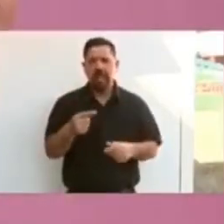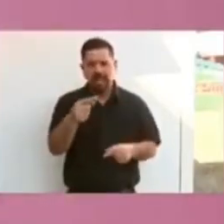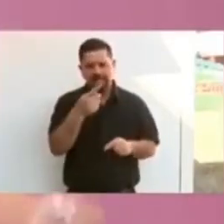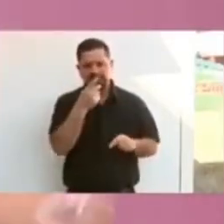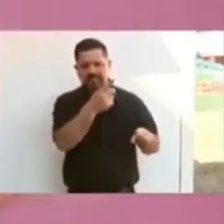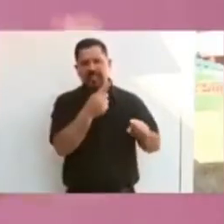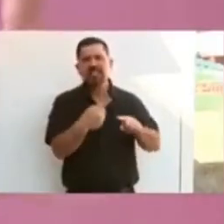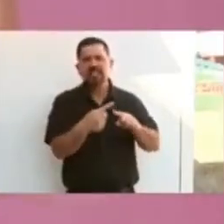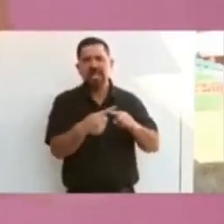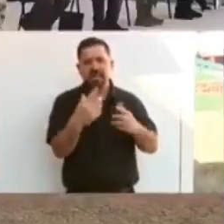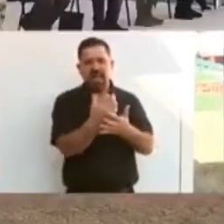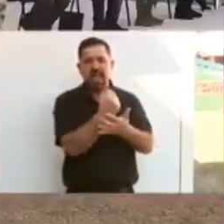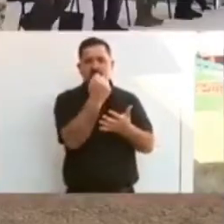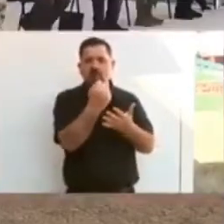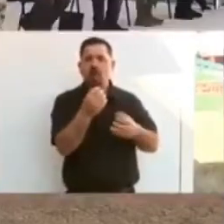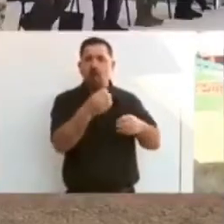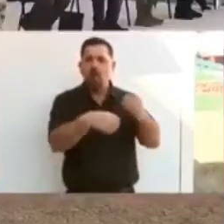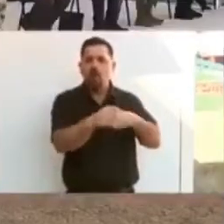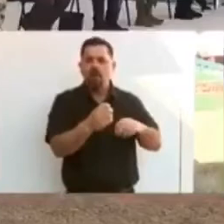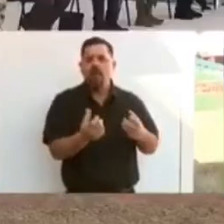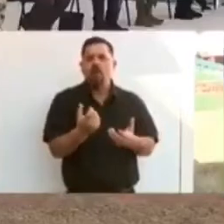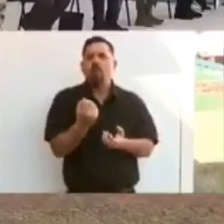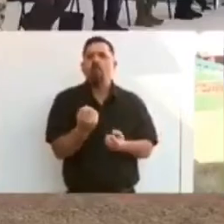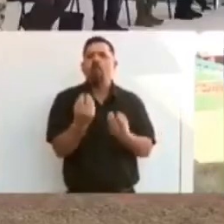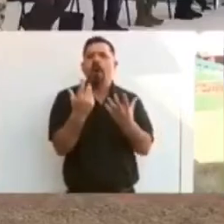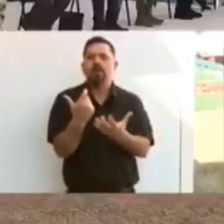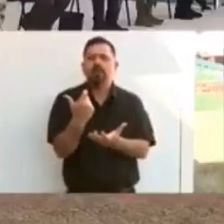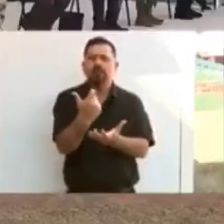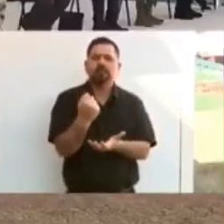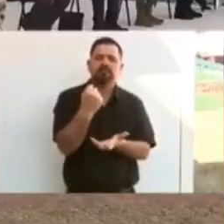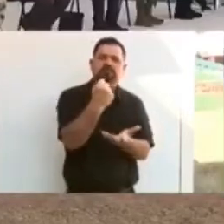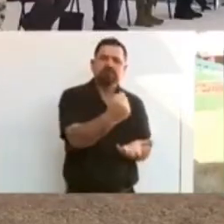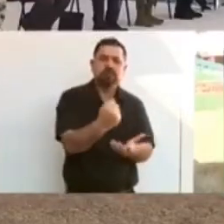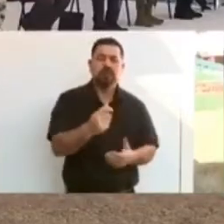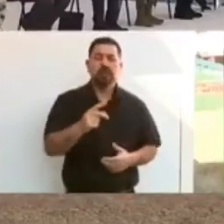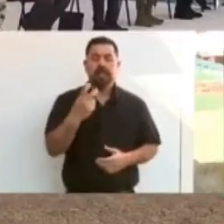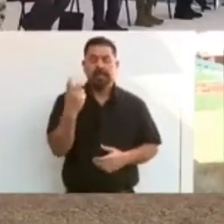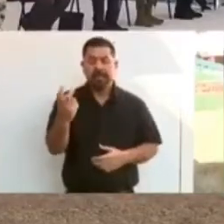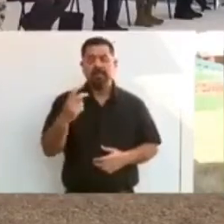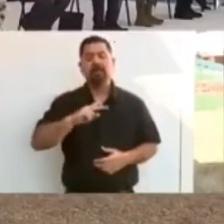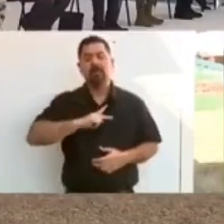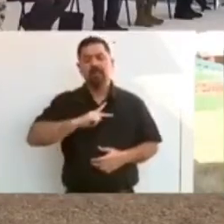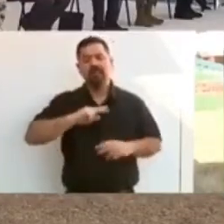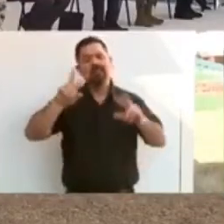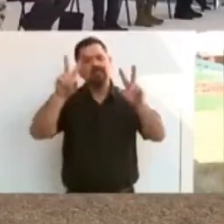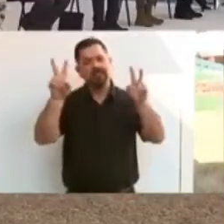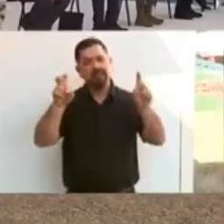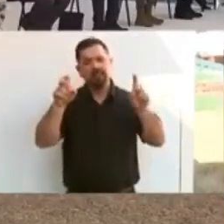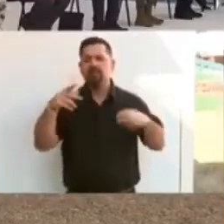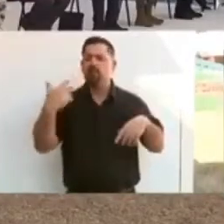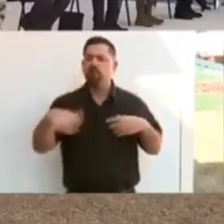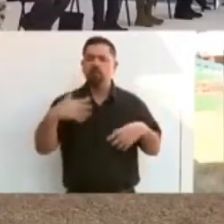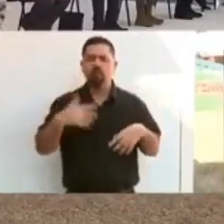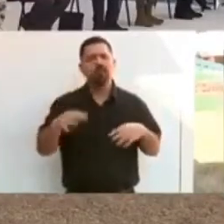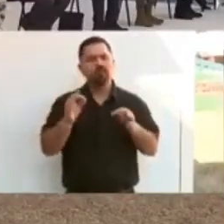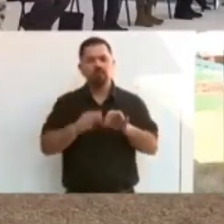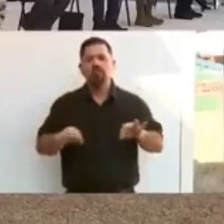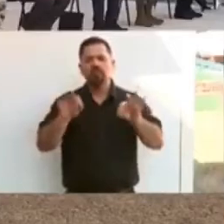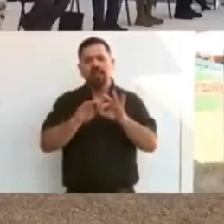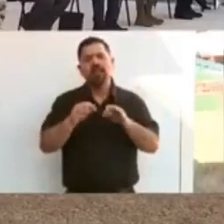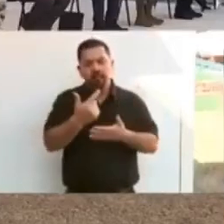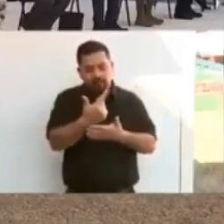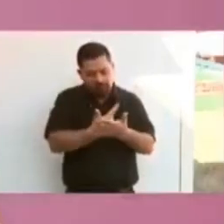el video de quién ganó la obra, cuánto se invirtió, y eso ha sido para mí un tema muy importante, porque es un tema de rendición de cuentas, y